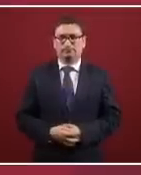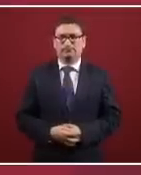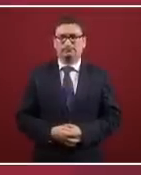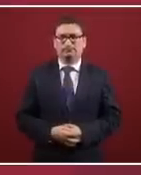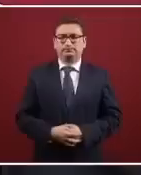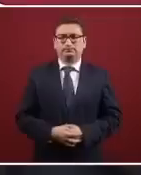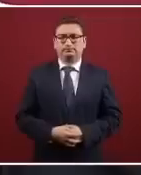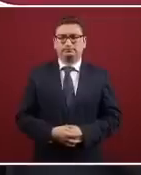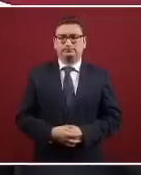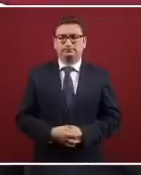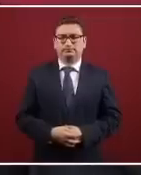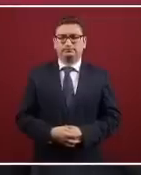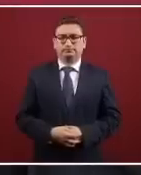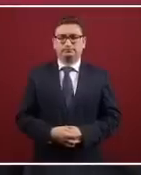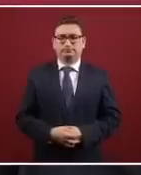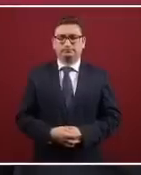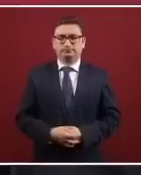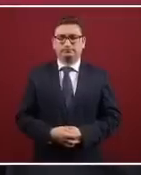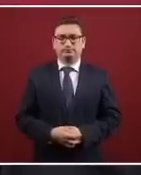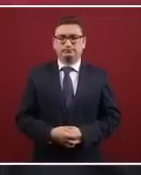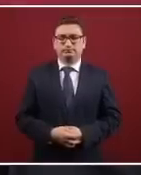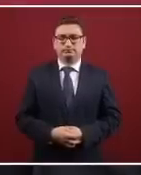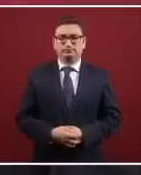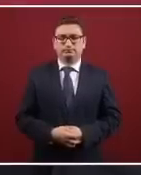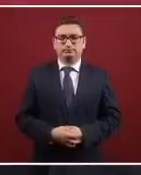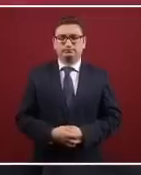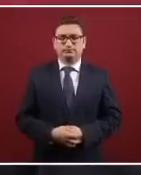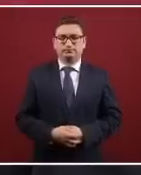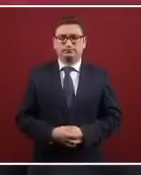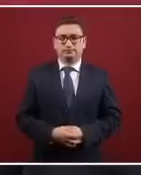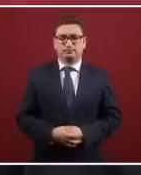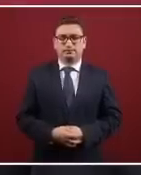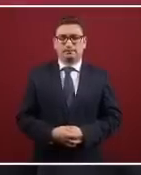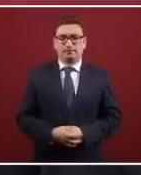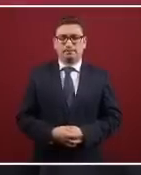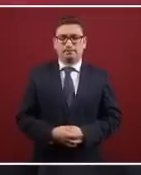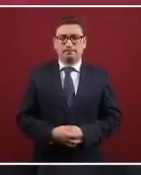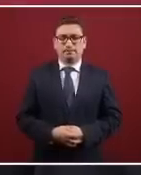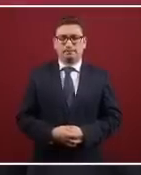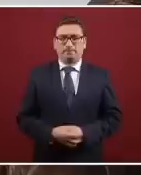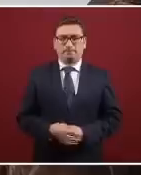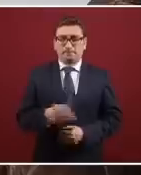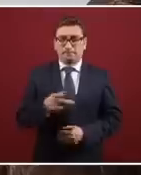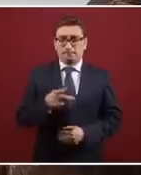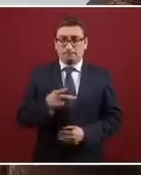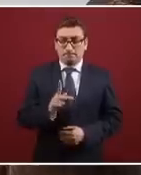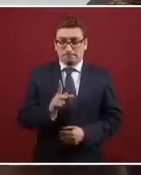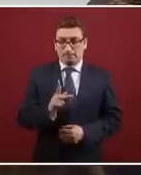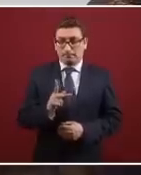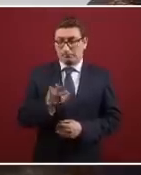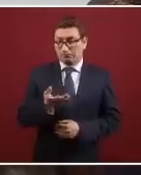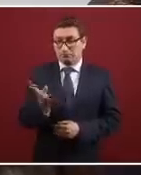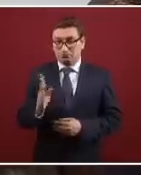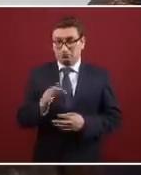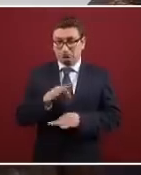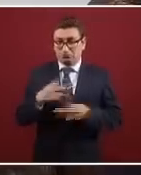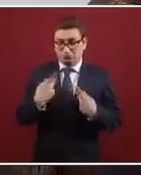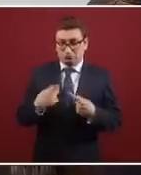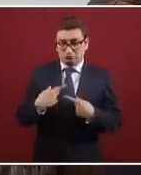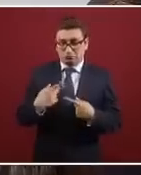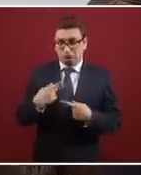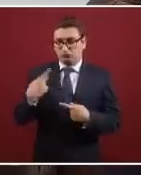pero en la mayoría de los casos